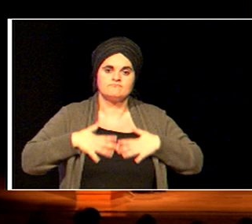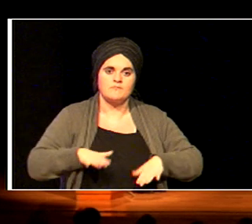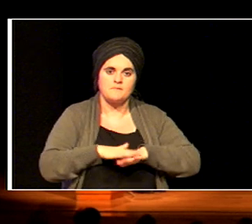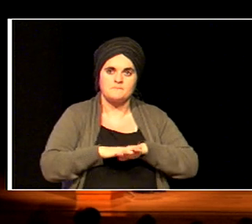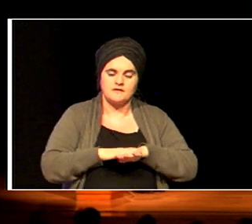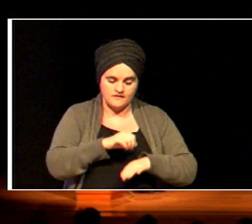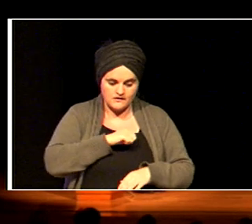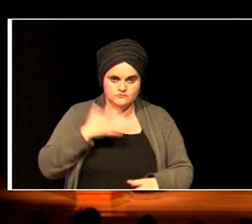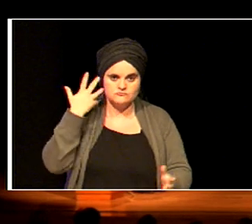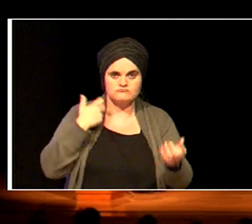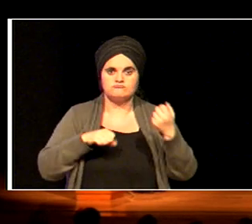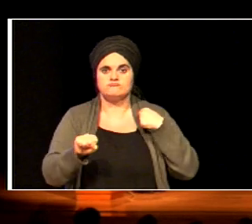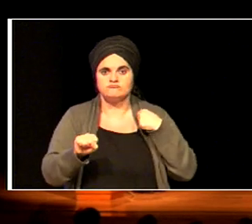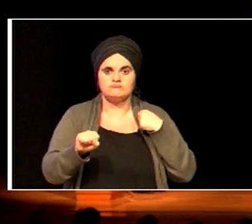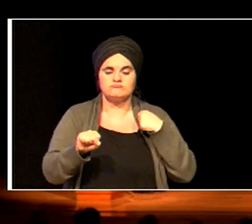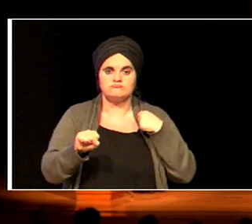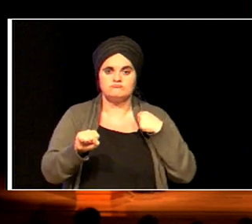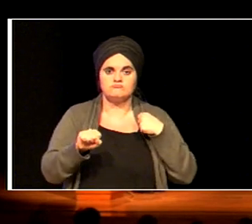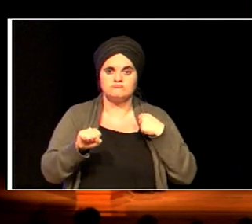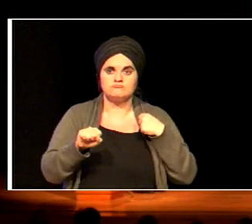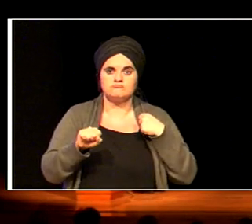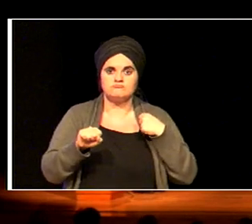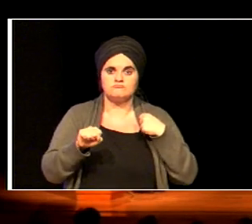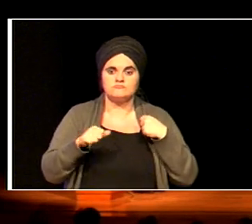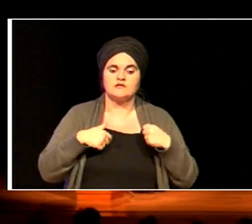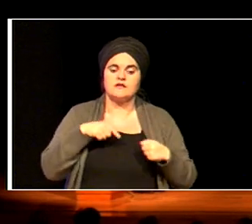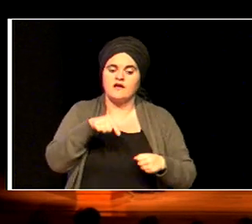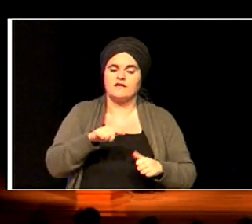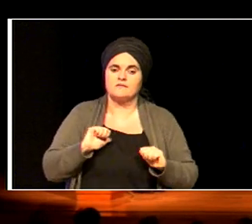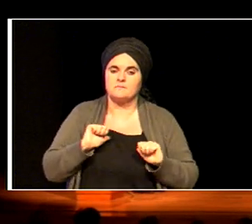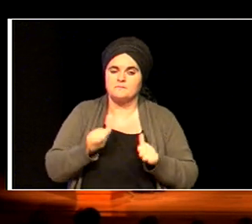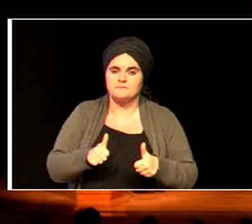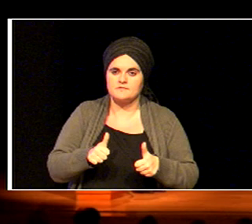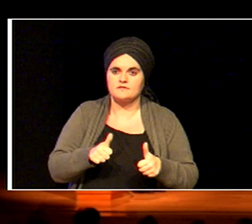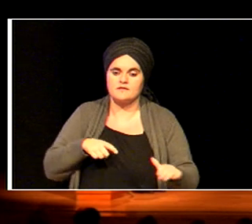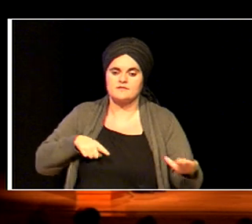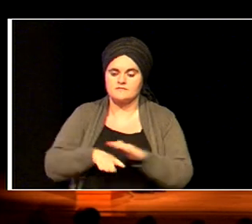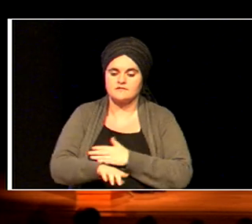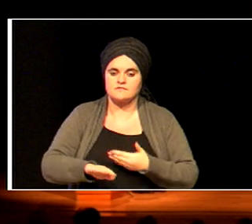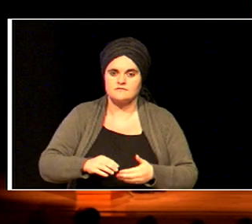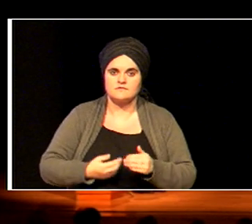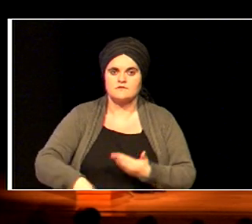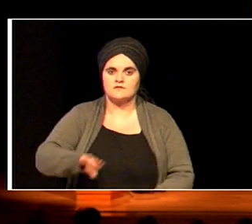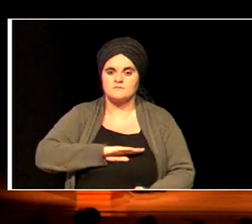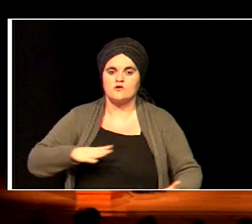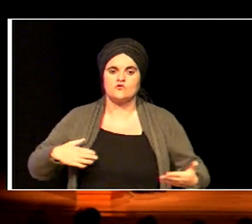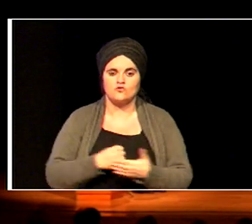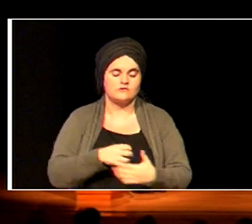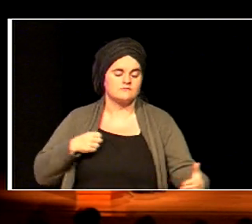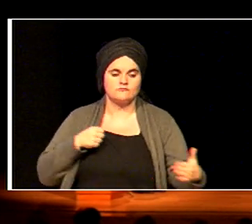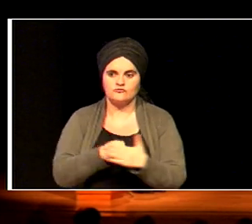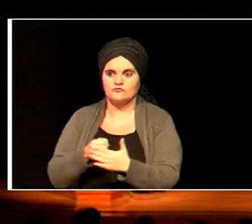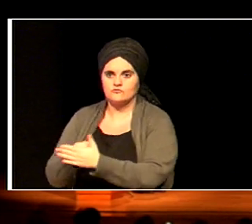poder sentirse mejor dentro de la escuela y desde ahí poder desarrollar todas sus capacidades al máximo posible,